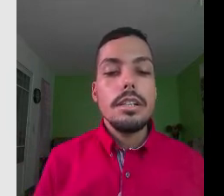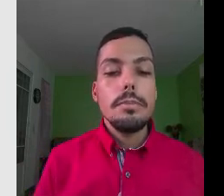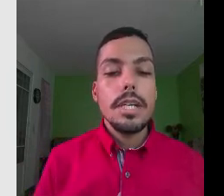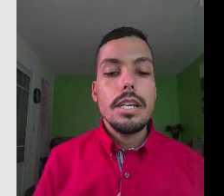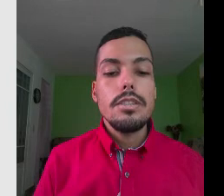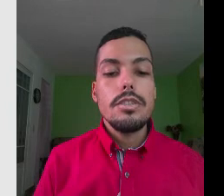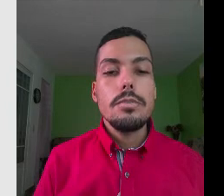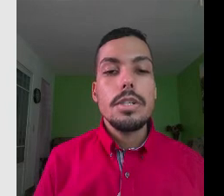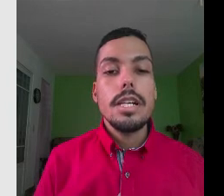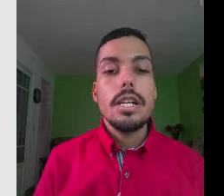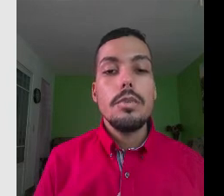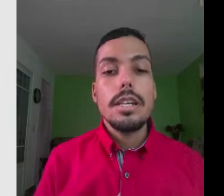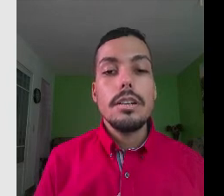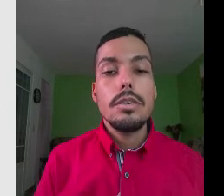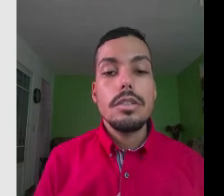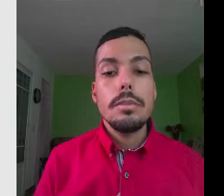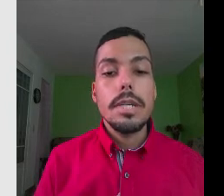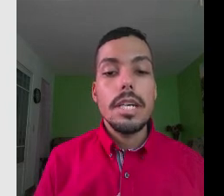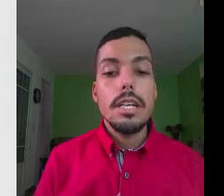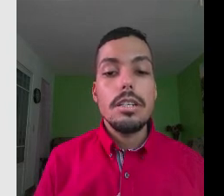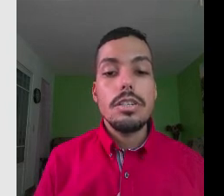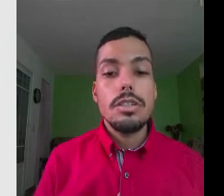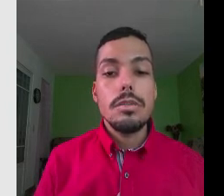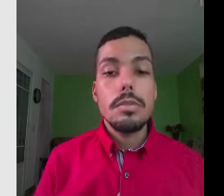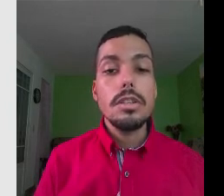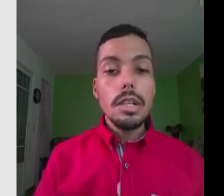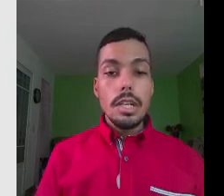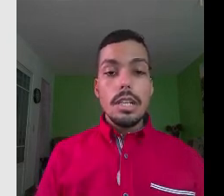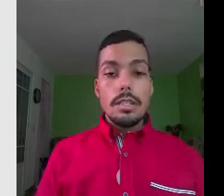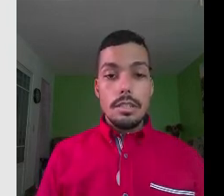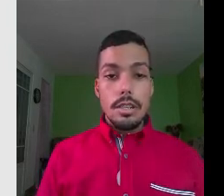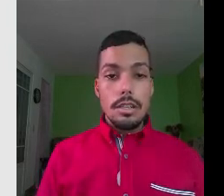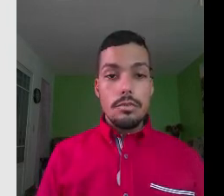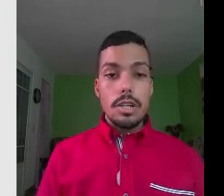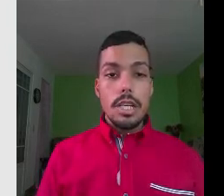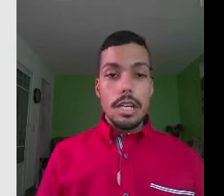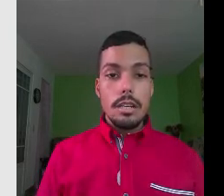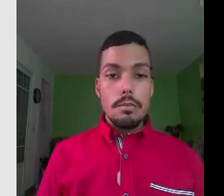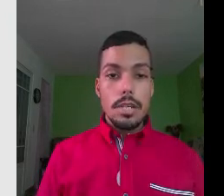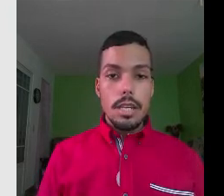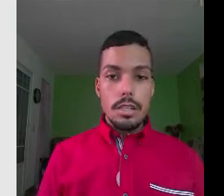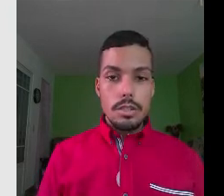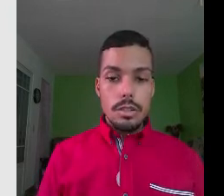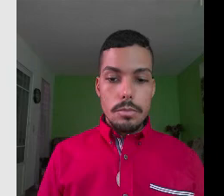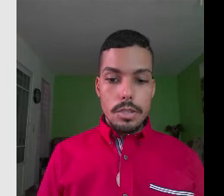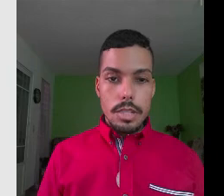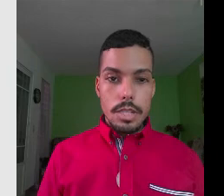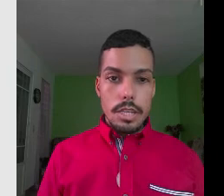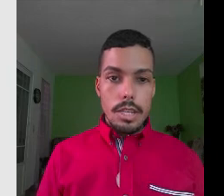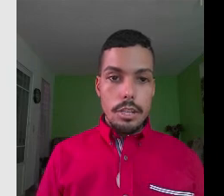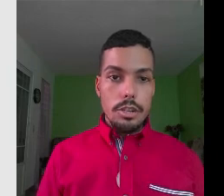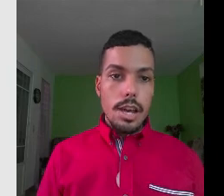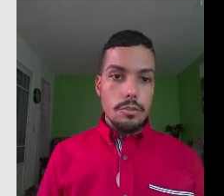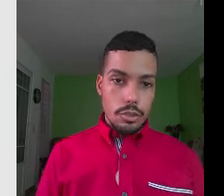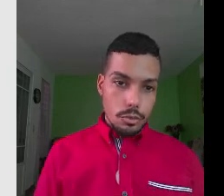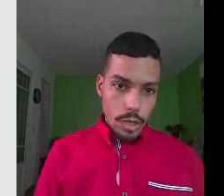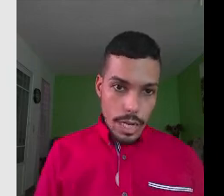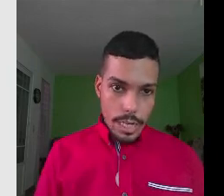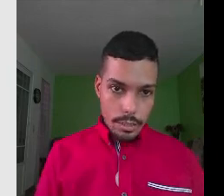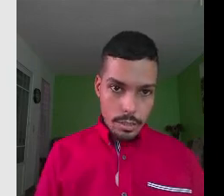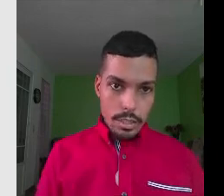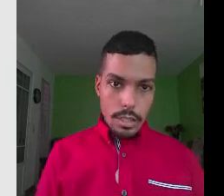the page number 9, and we can go to the page number 10, right? And in page number 10 here,